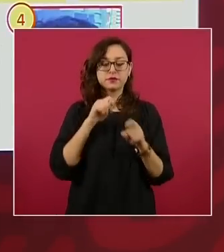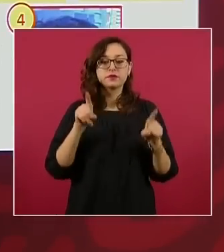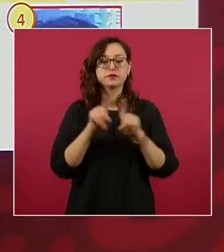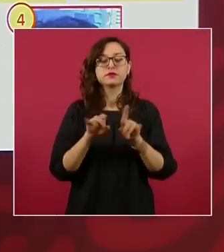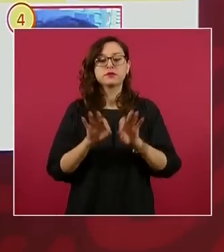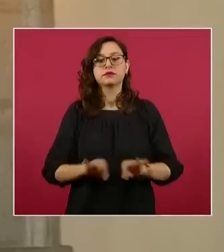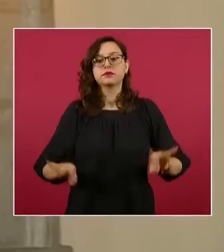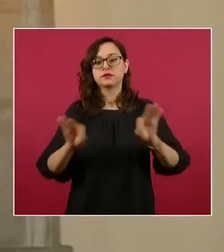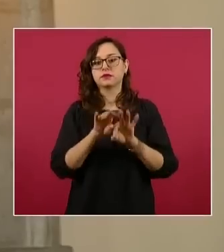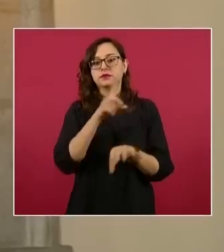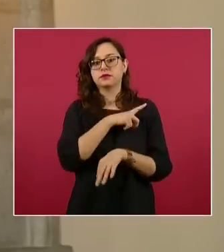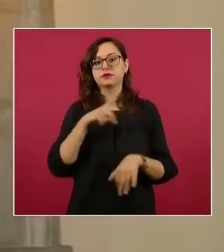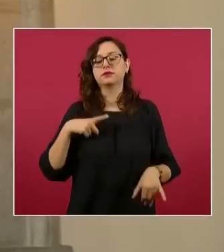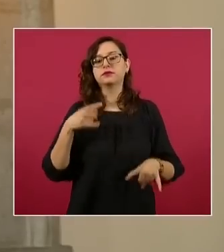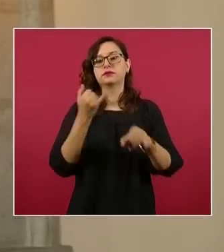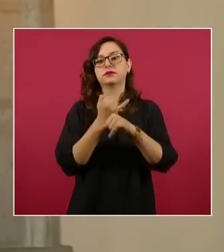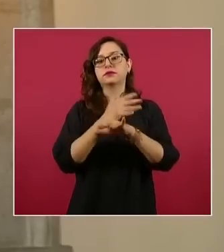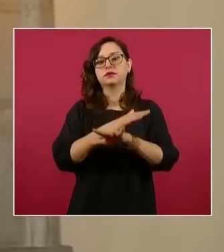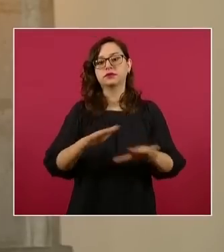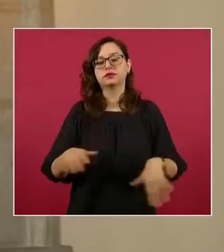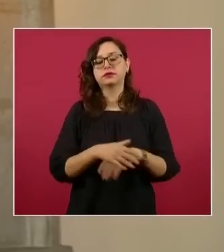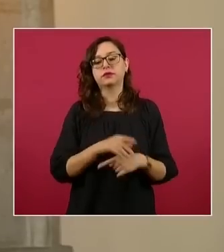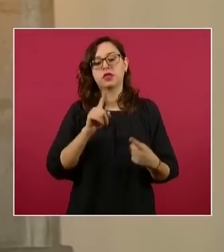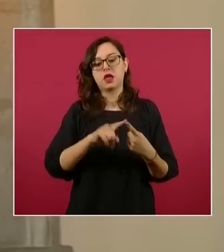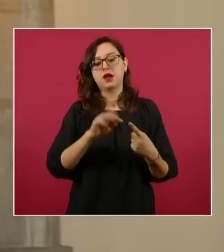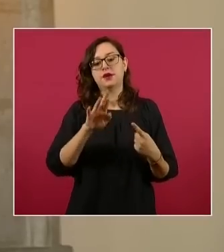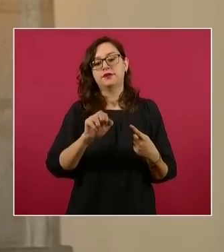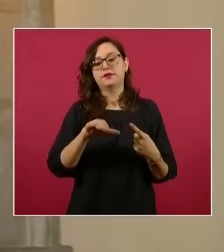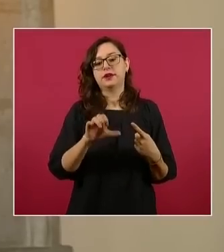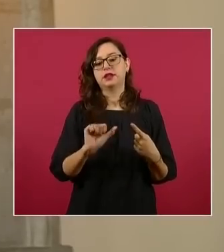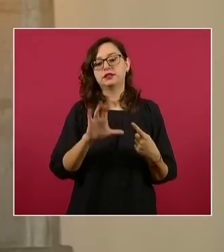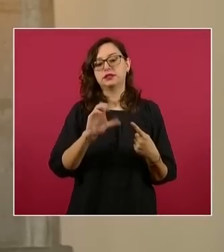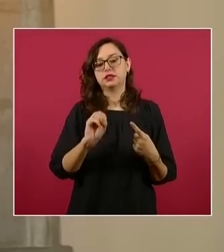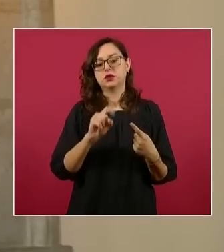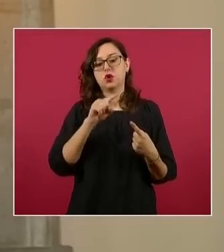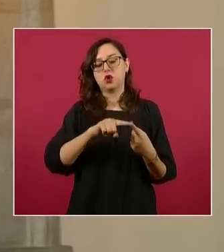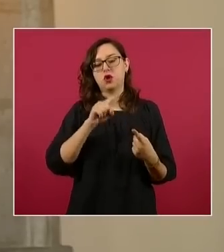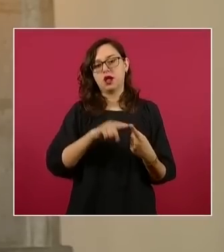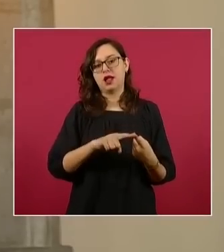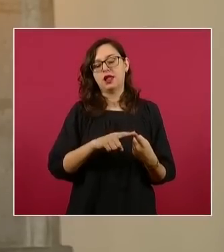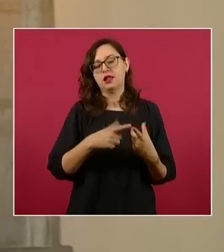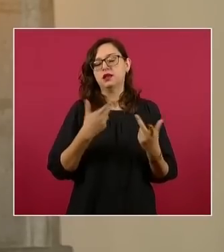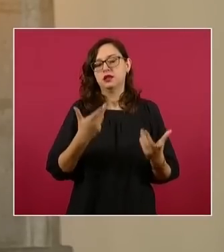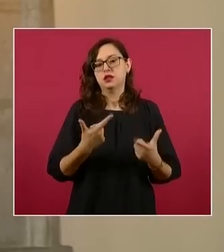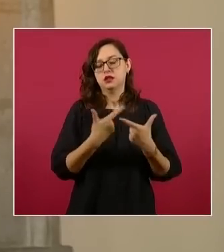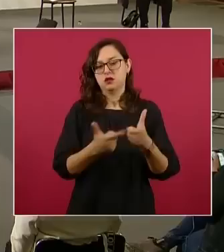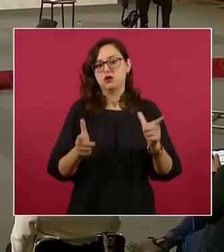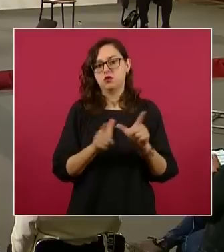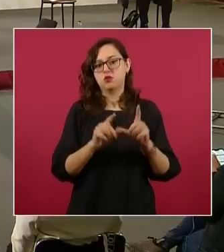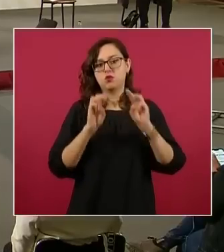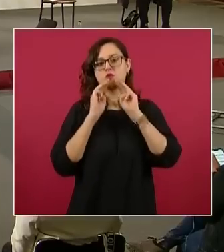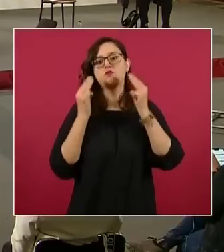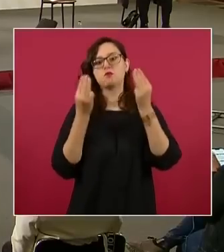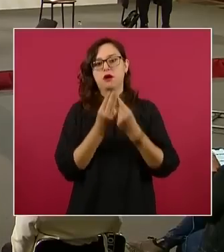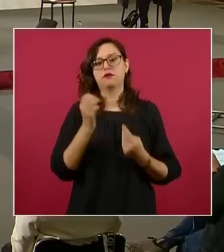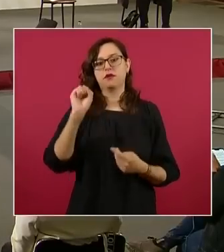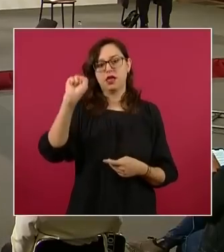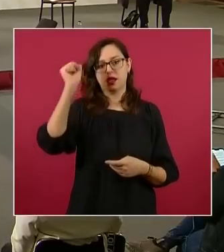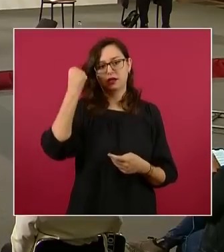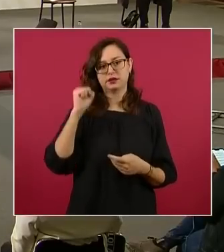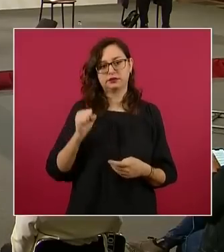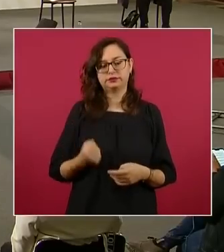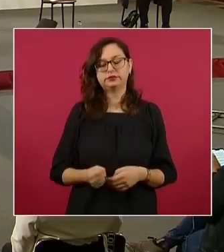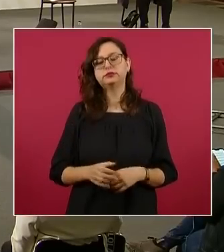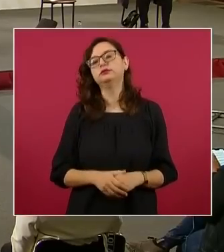detención de francisco y erick jesús n del cartel de sinaloa en altar sonora el 20 de